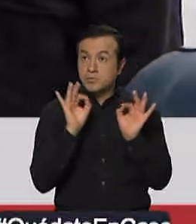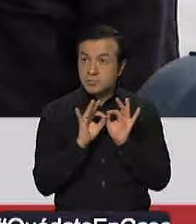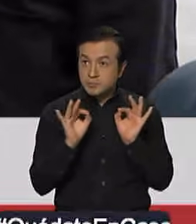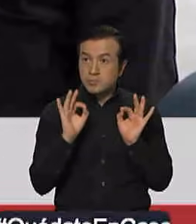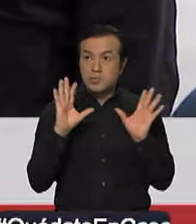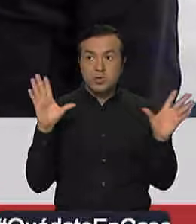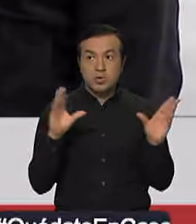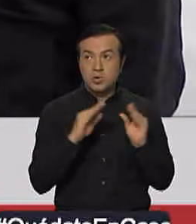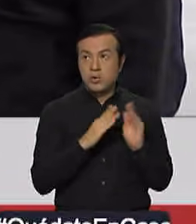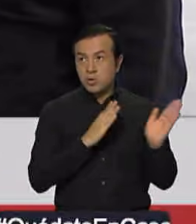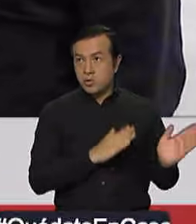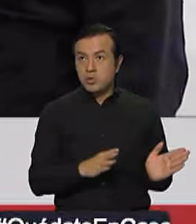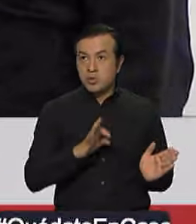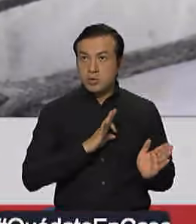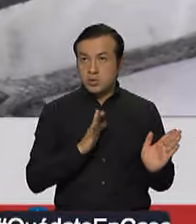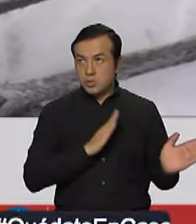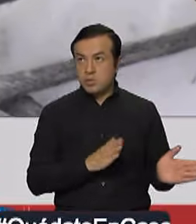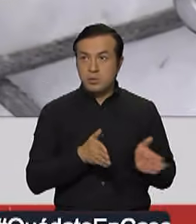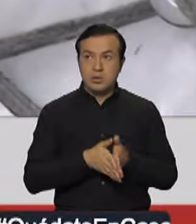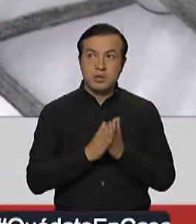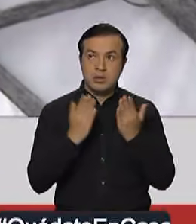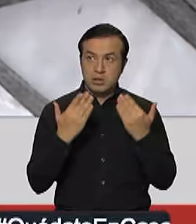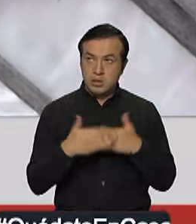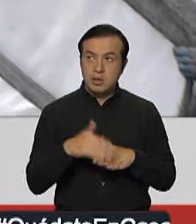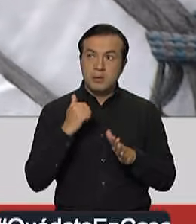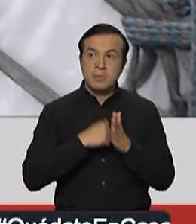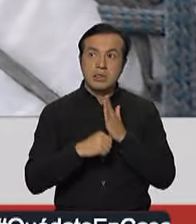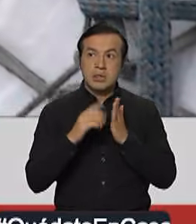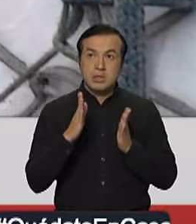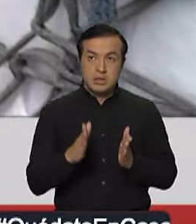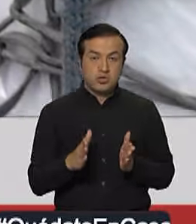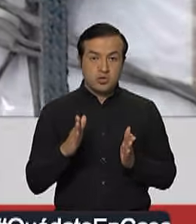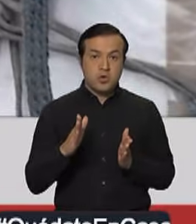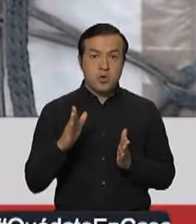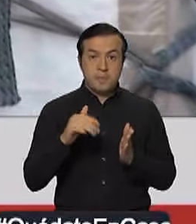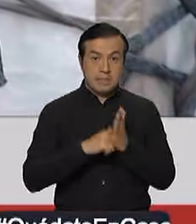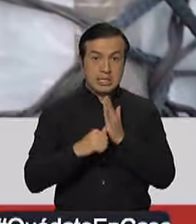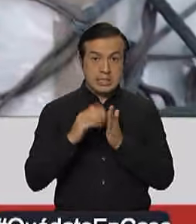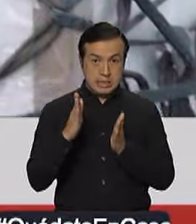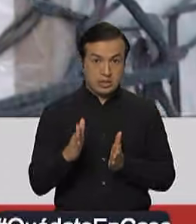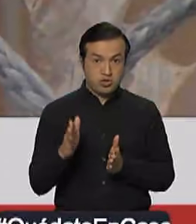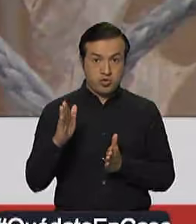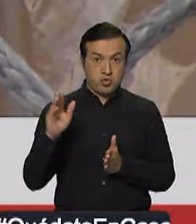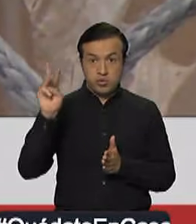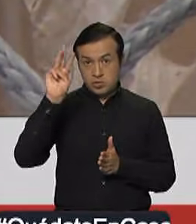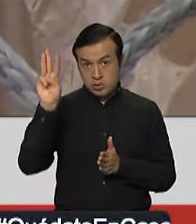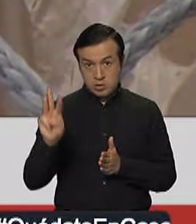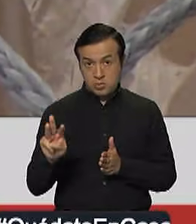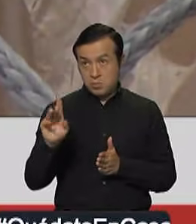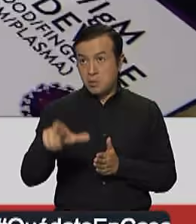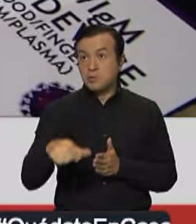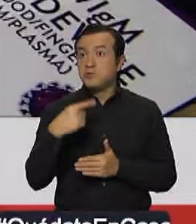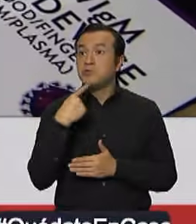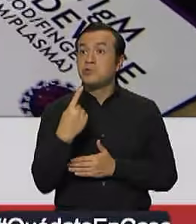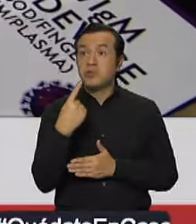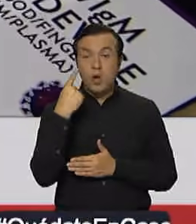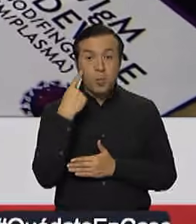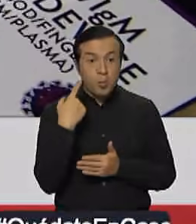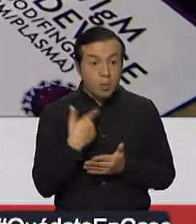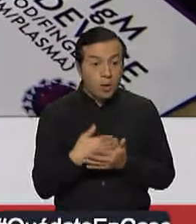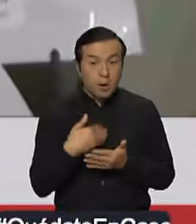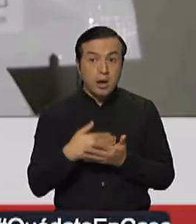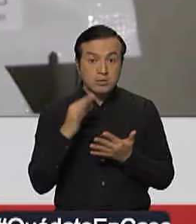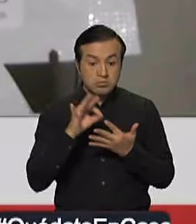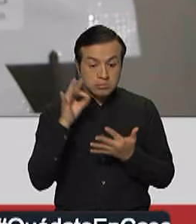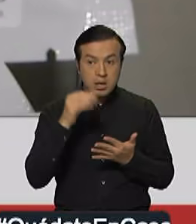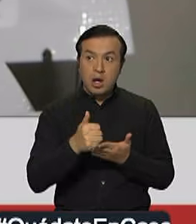los requerimientos técnicos solicitados. El ministro de Salud, Juan Carlos Ceballos, explicó que estas pruebas complementarias identifican anticuerpos